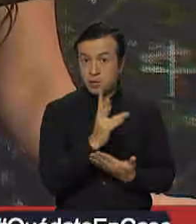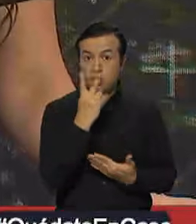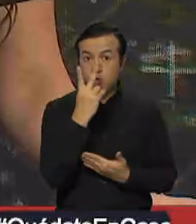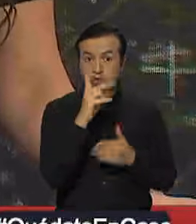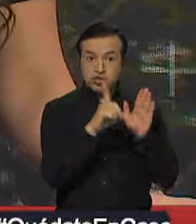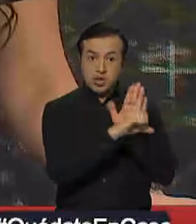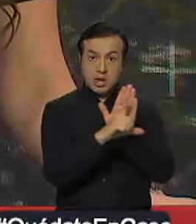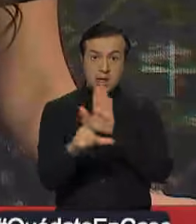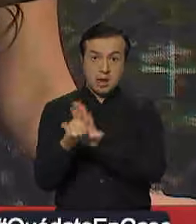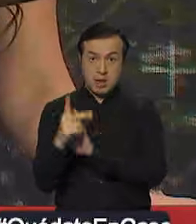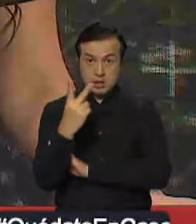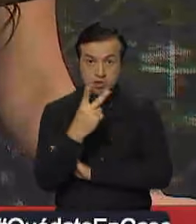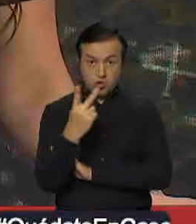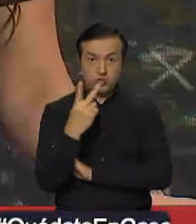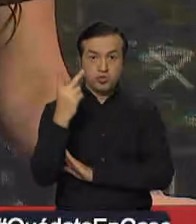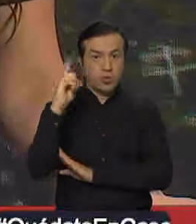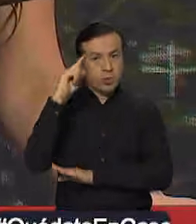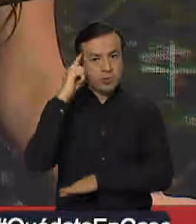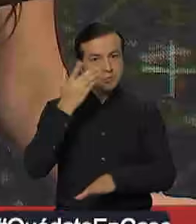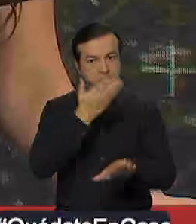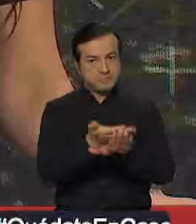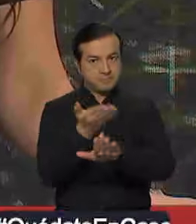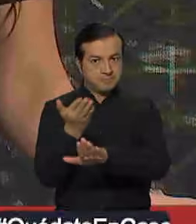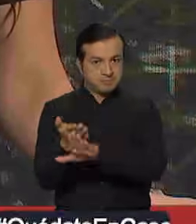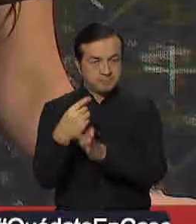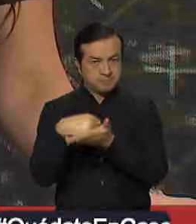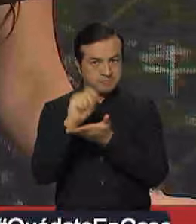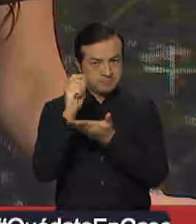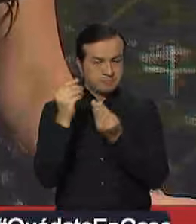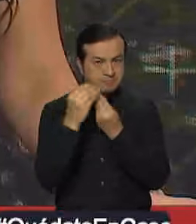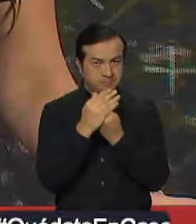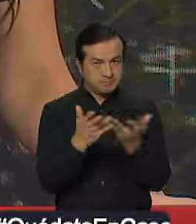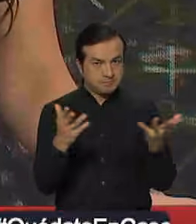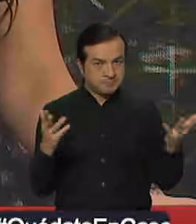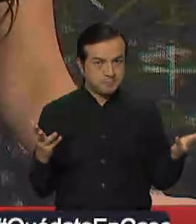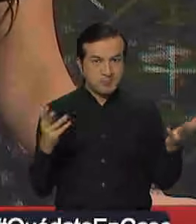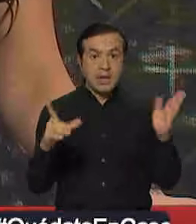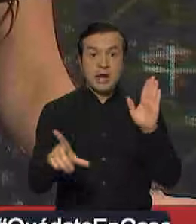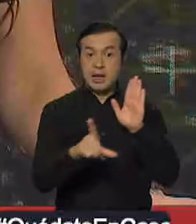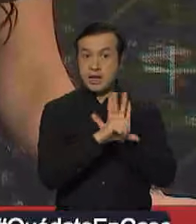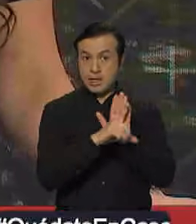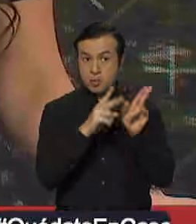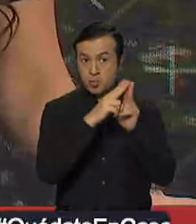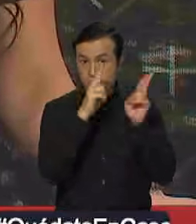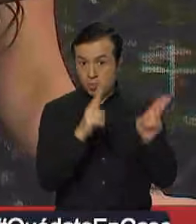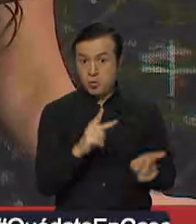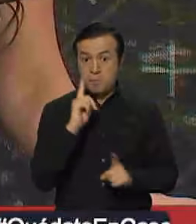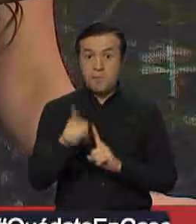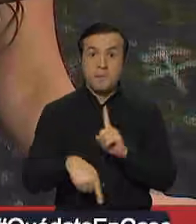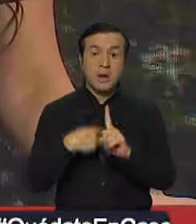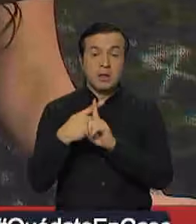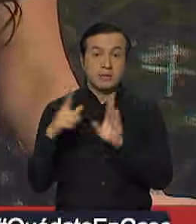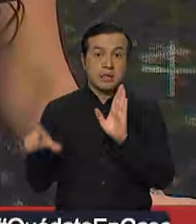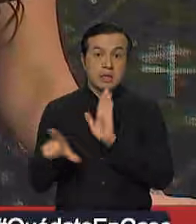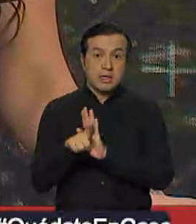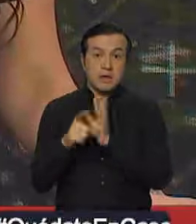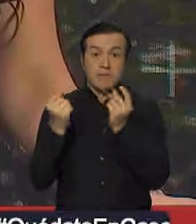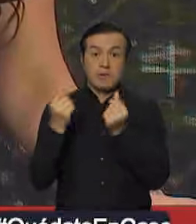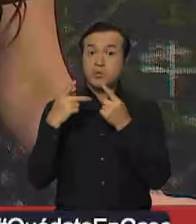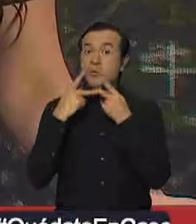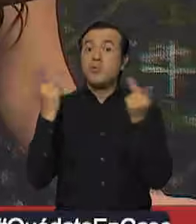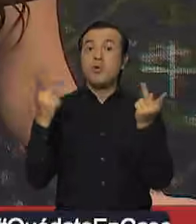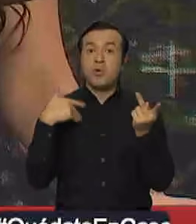leyes que el gobierno remitió en el contexto de la emergencia sanitaria y económica. La llamada ley humanitaria y la ley de finanzas públicas